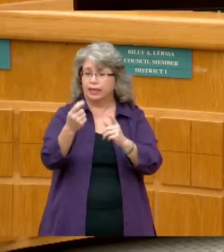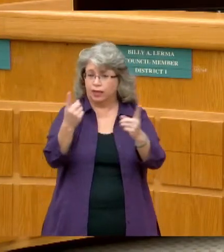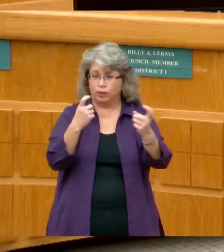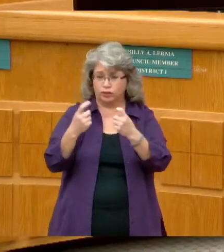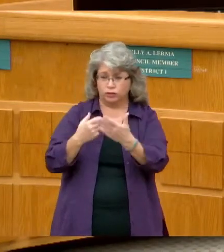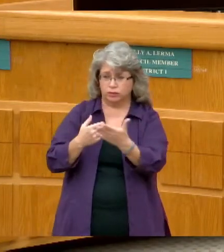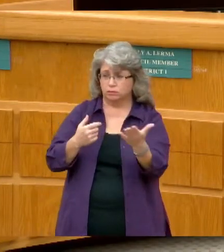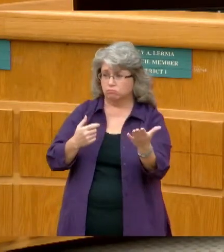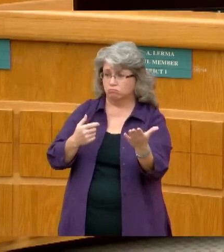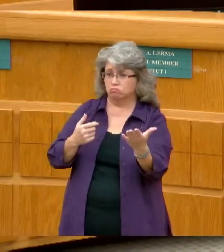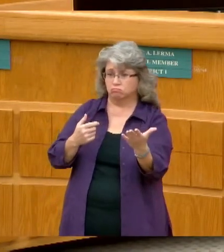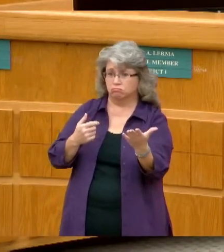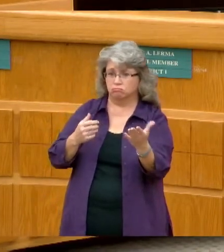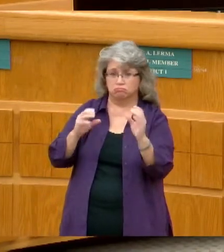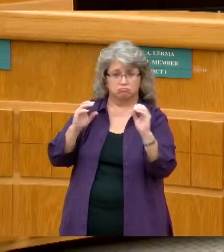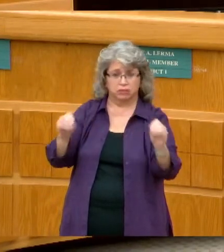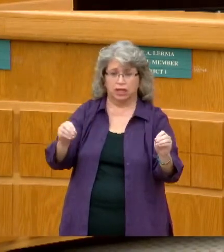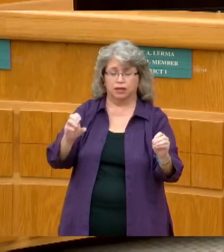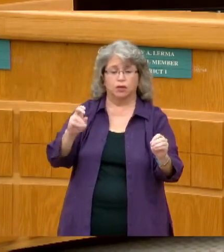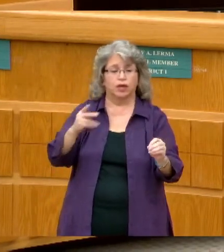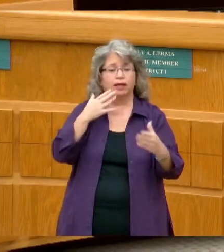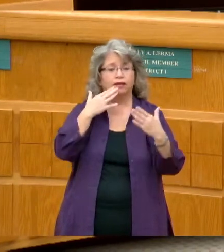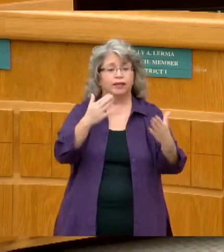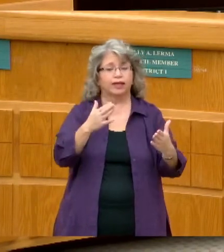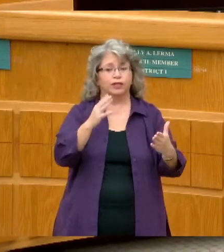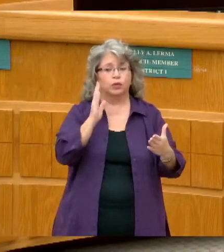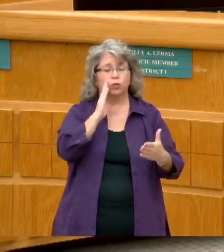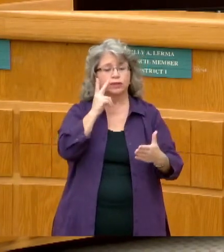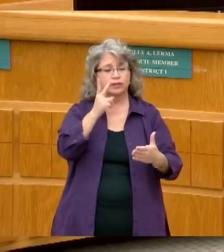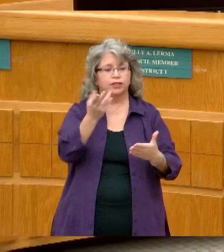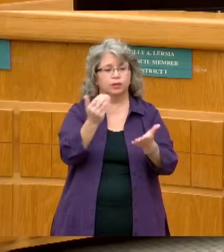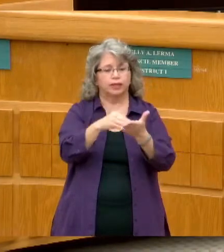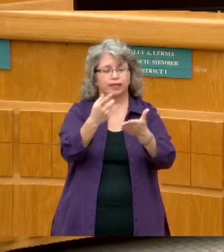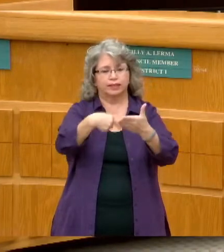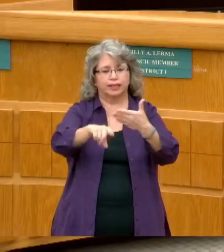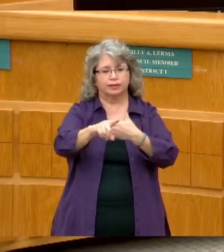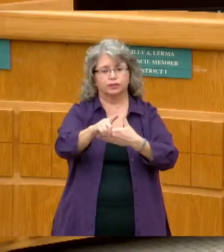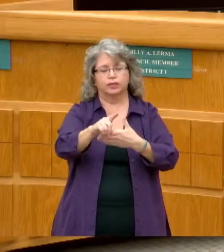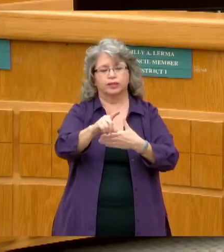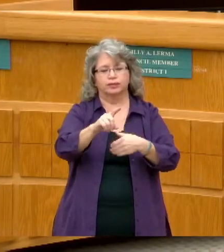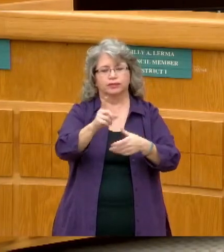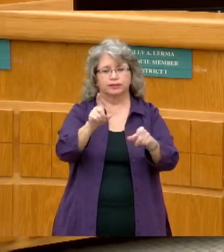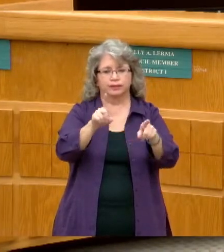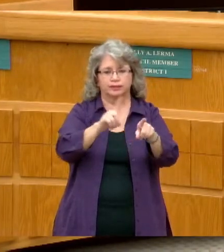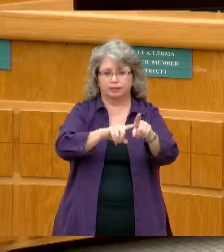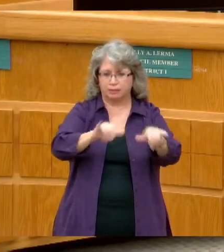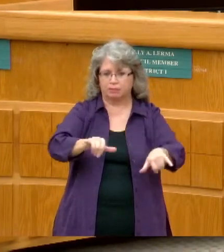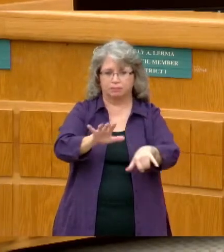Seeing none, thank you. We will see you next Wednesday at the same time, 5 p.m.